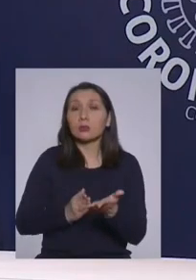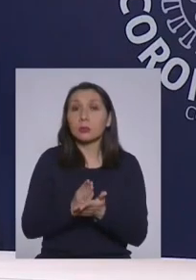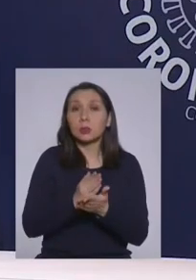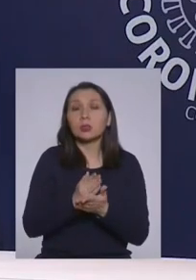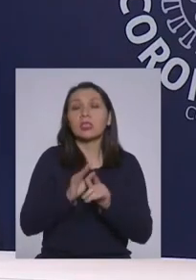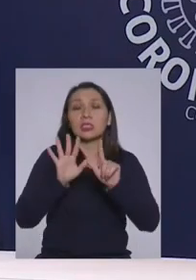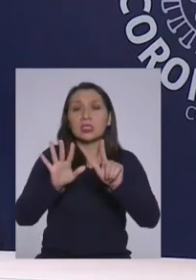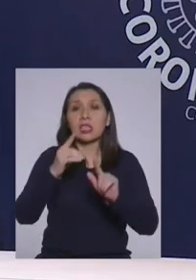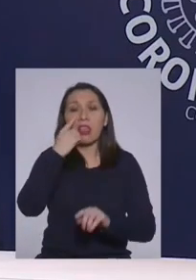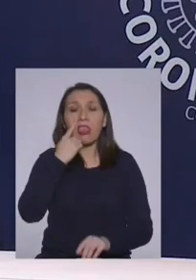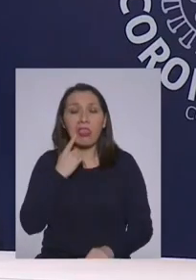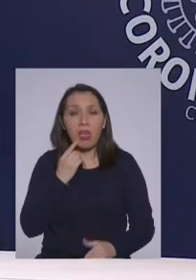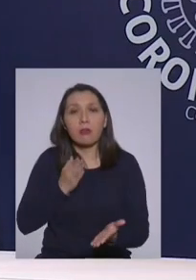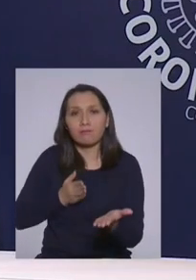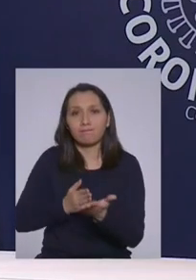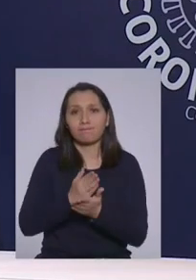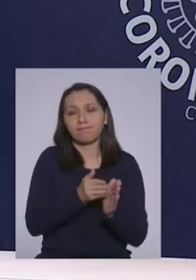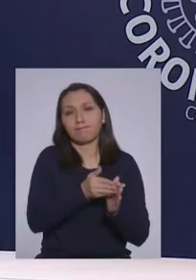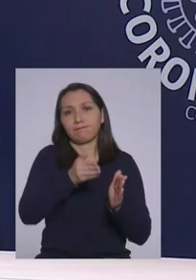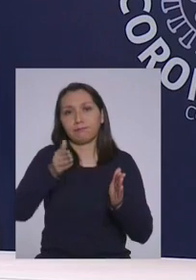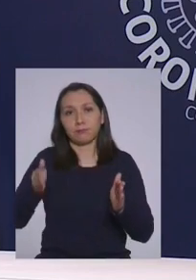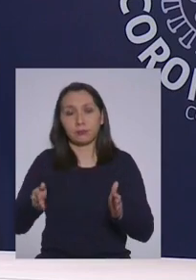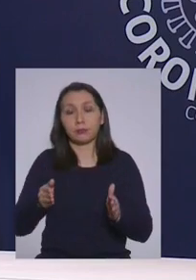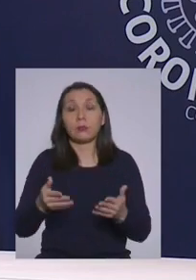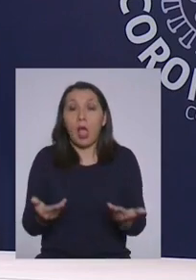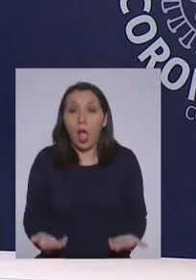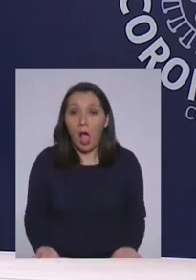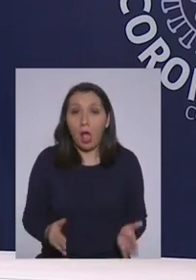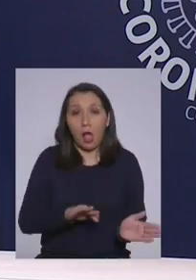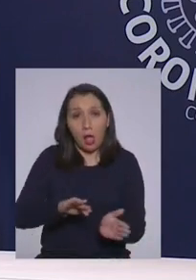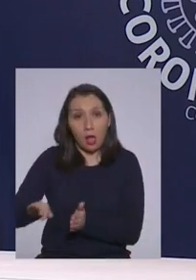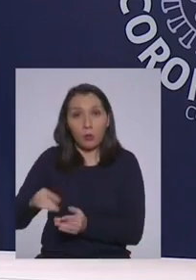7 días. ¿Pasamos a las preguntas?